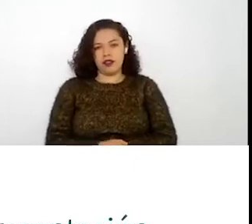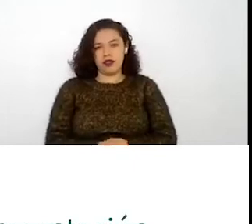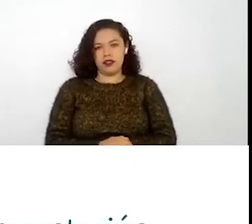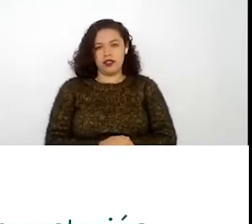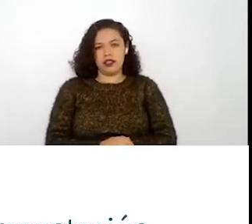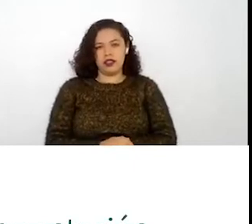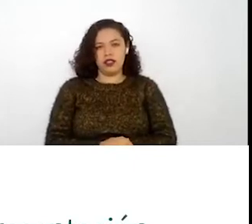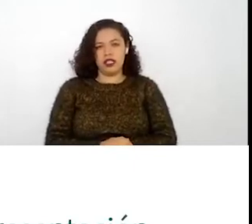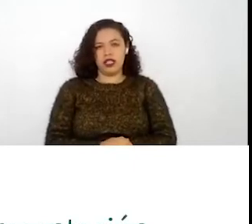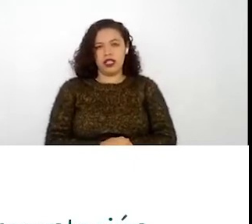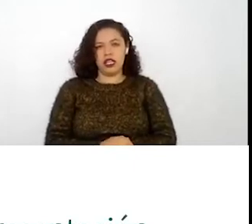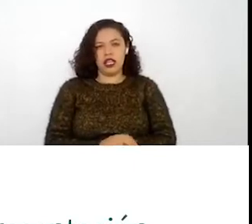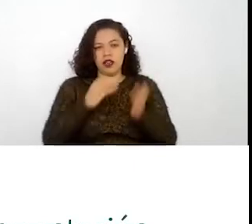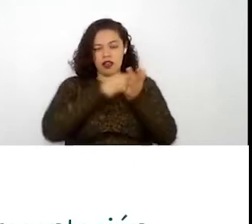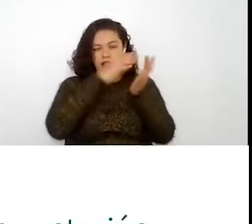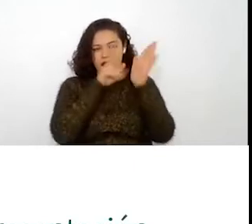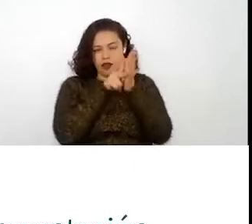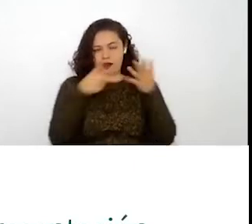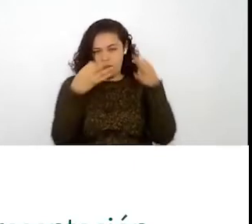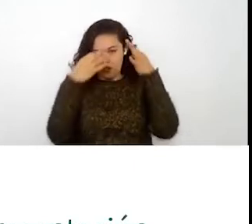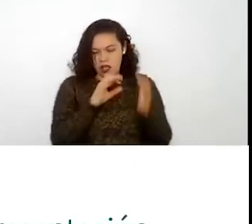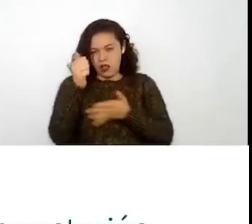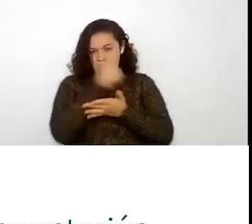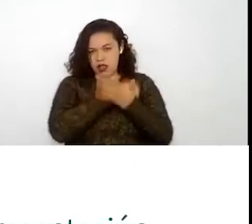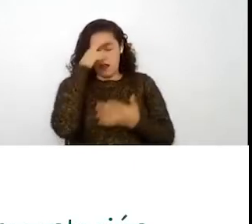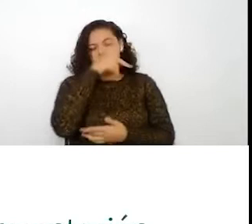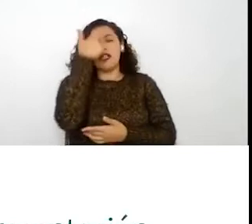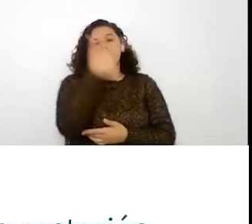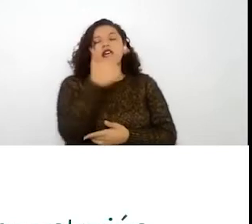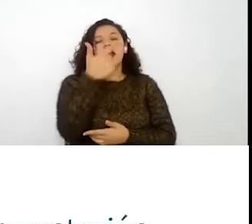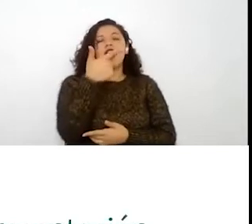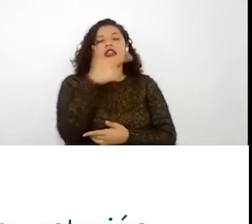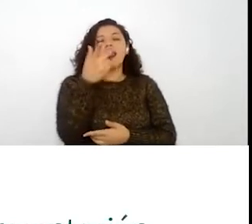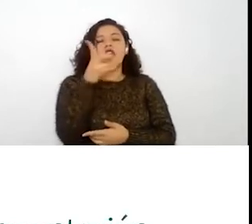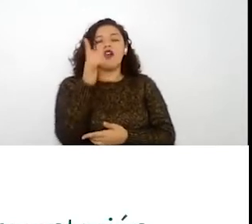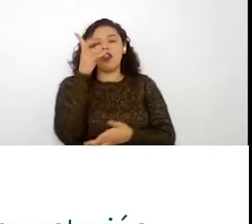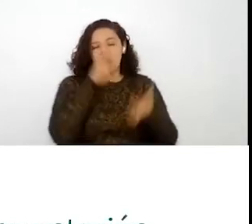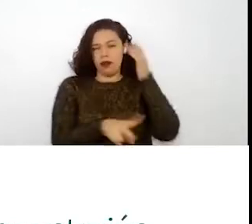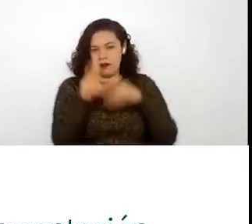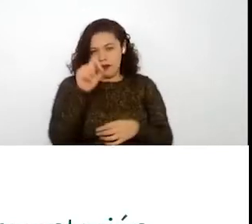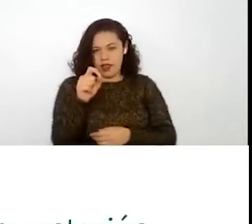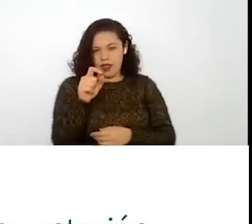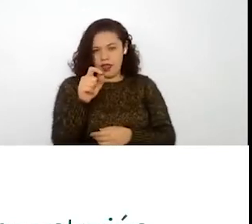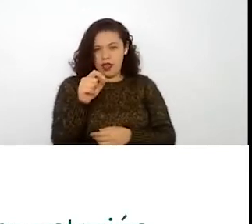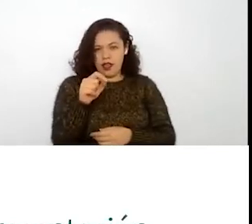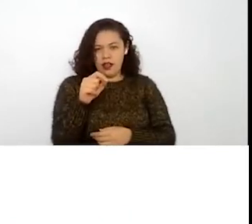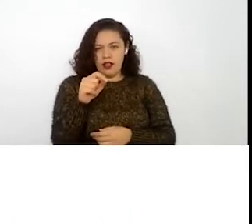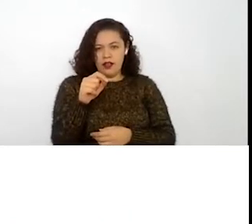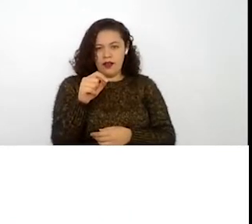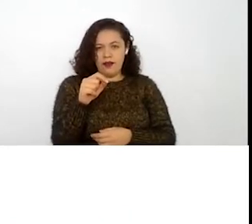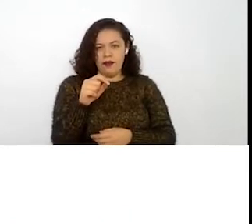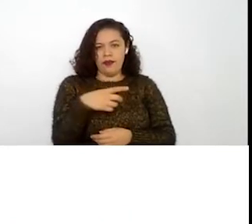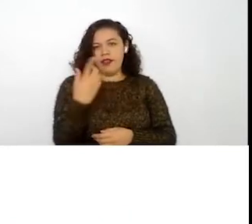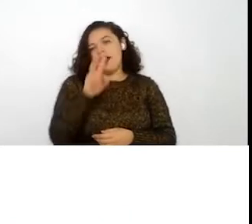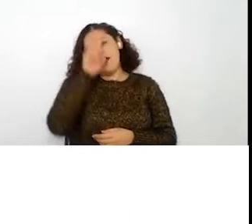7 y que está publicada en la gaceta oficial de la Ciudad de México del 7 de julio del 2020 y que en realidad pues